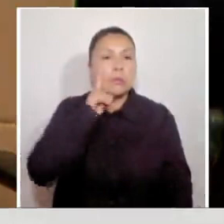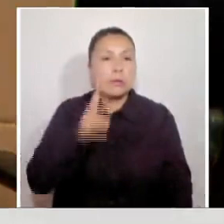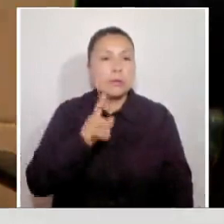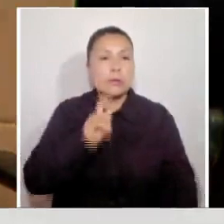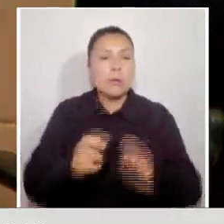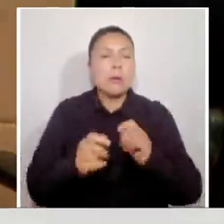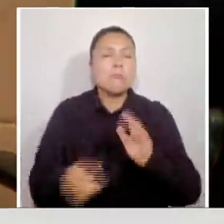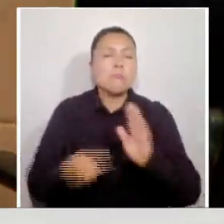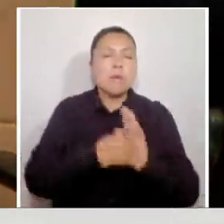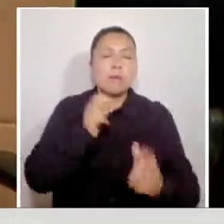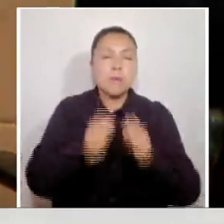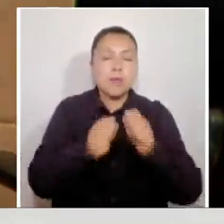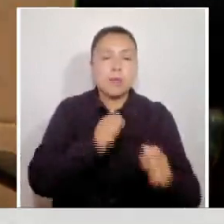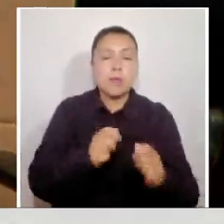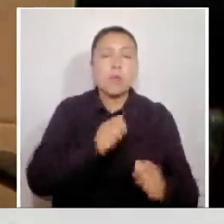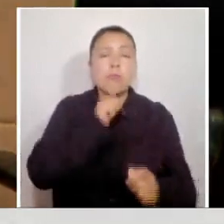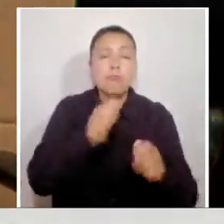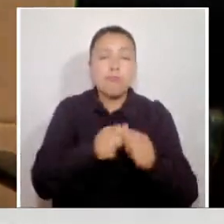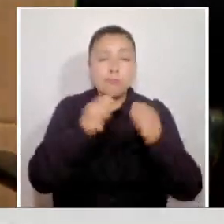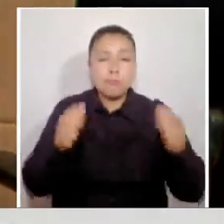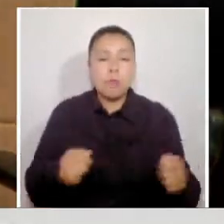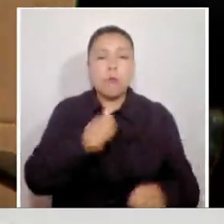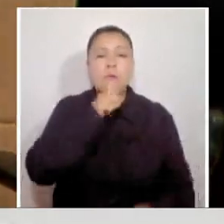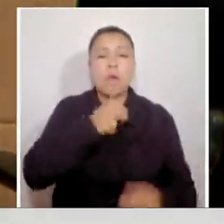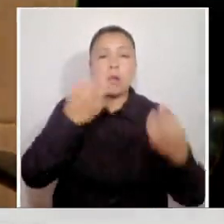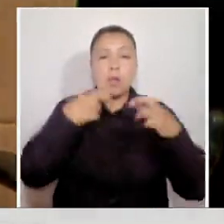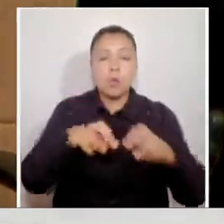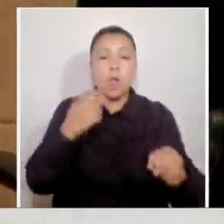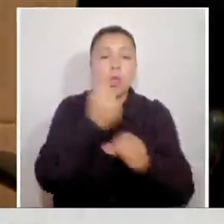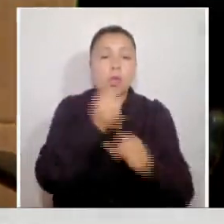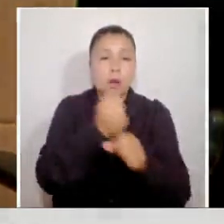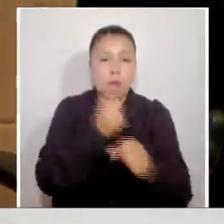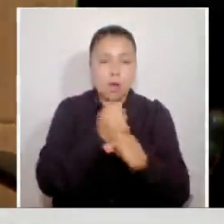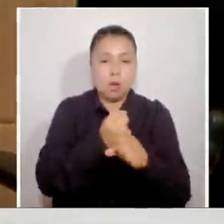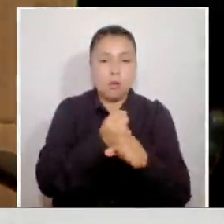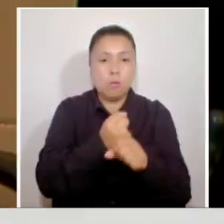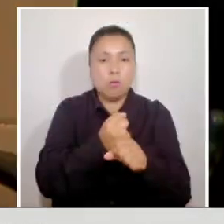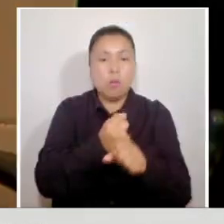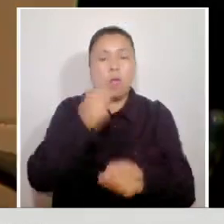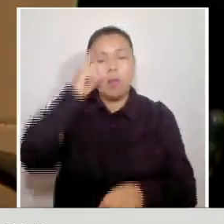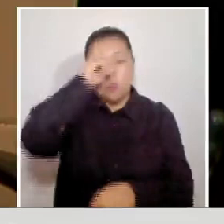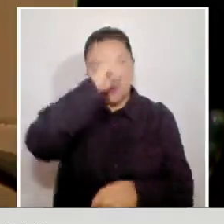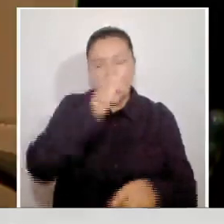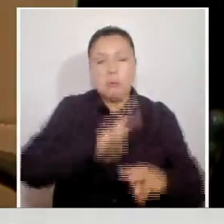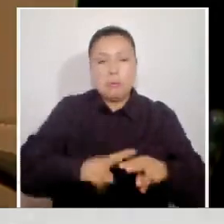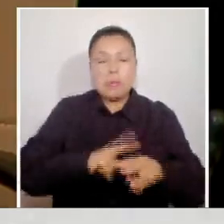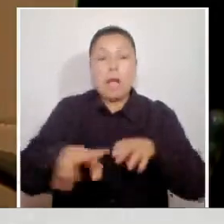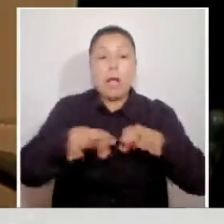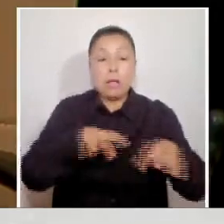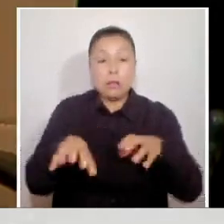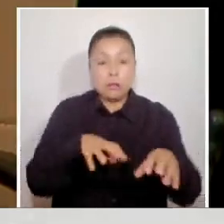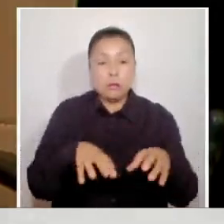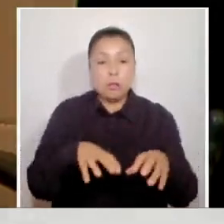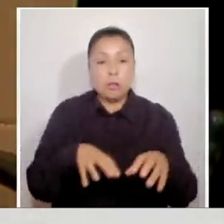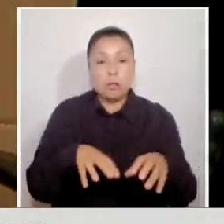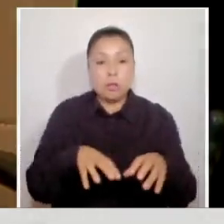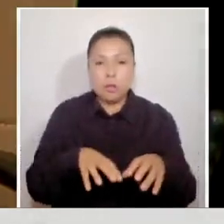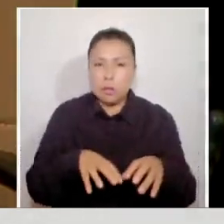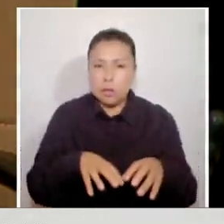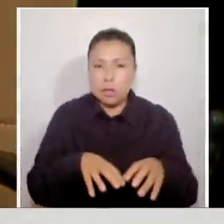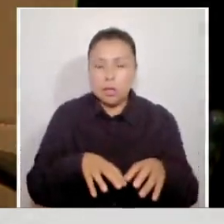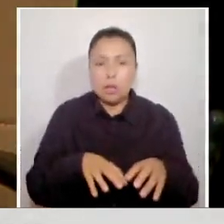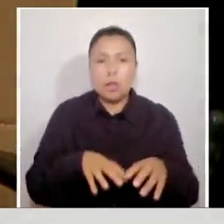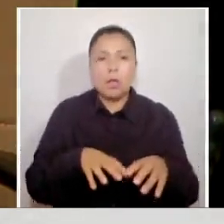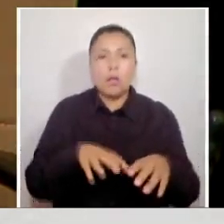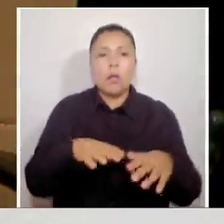en pobreza debido a la falta de oportunidades laborales dificultad para realizar actividades movilidad limitada